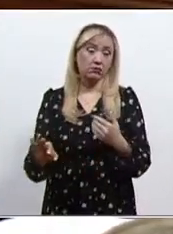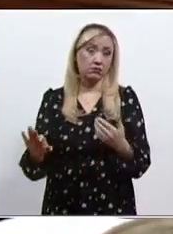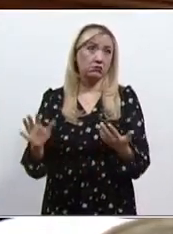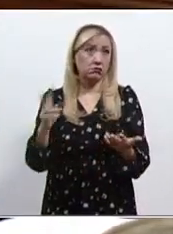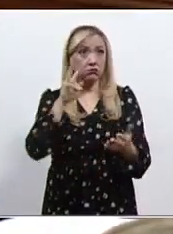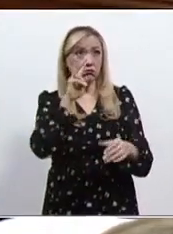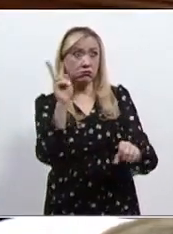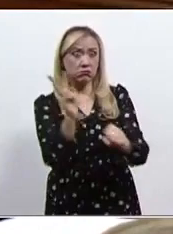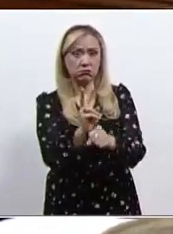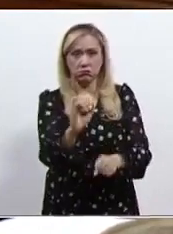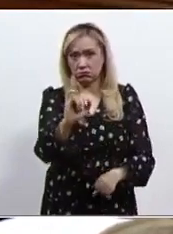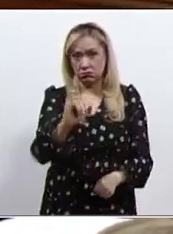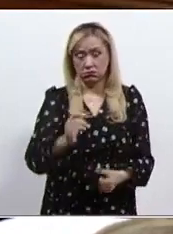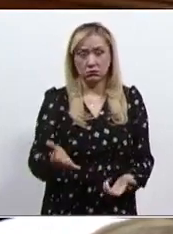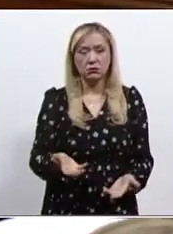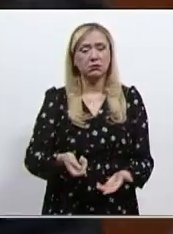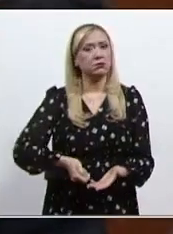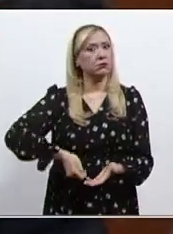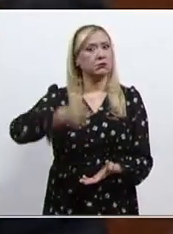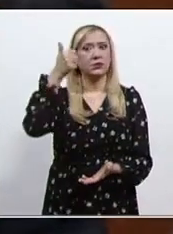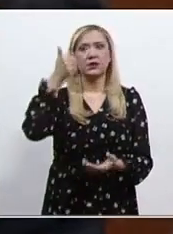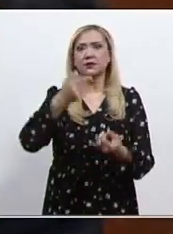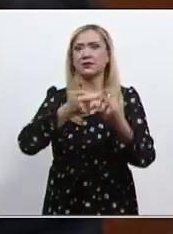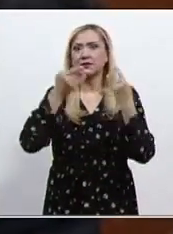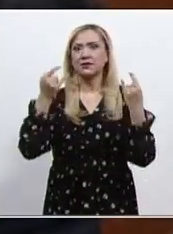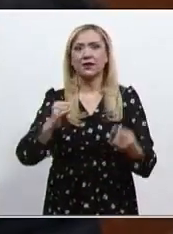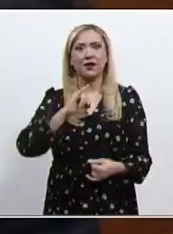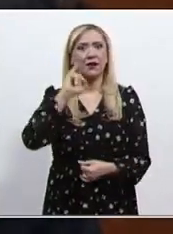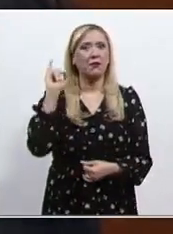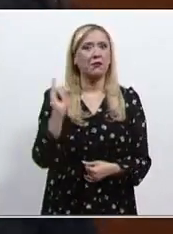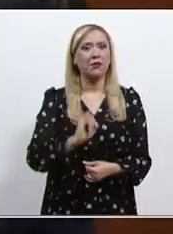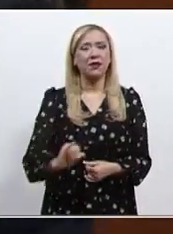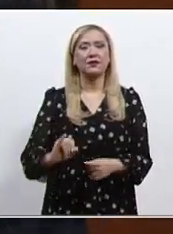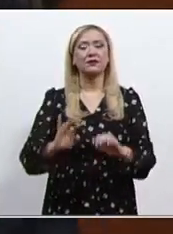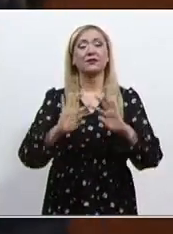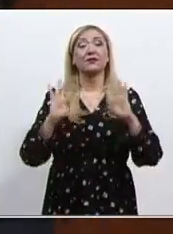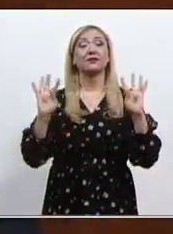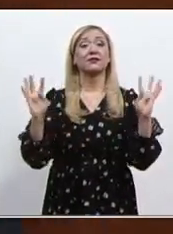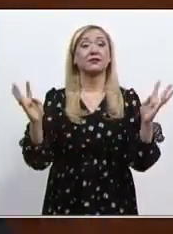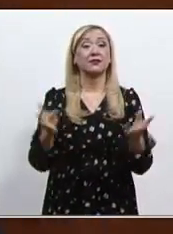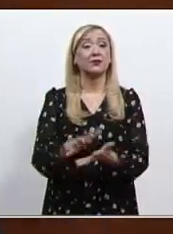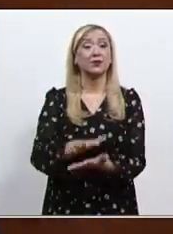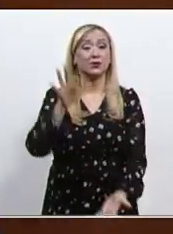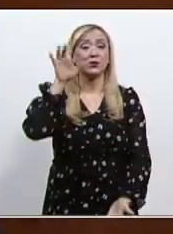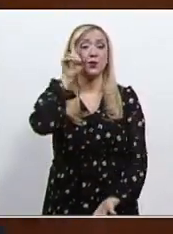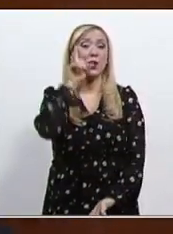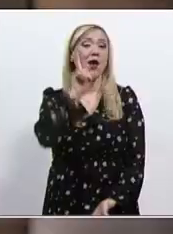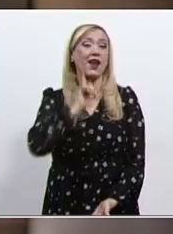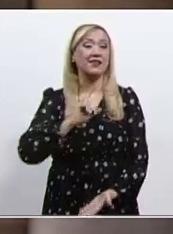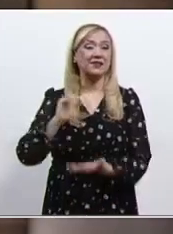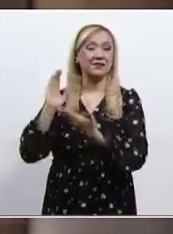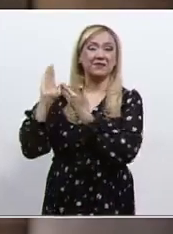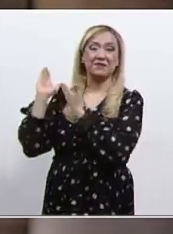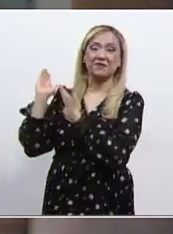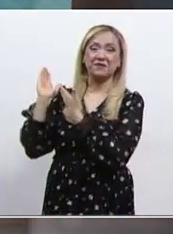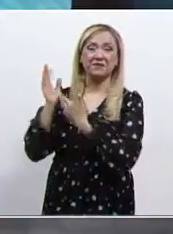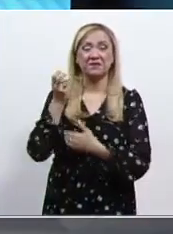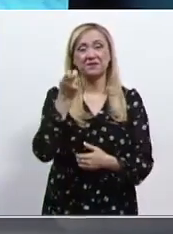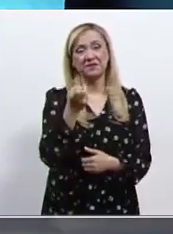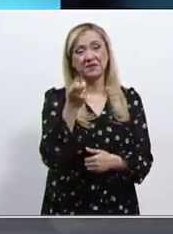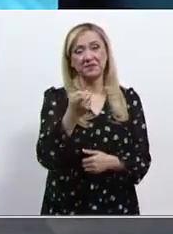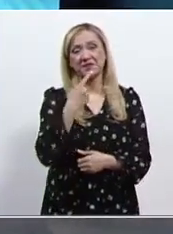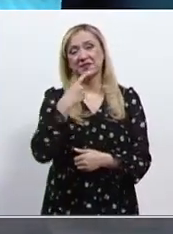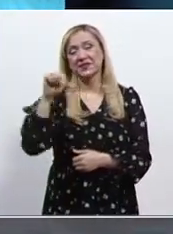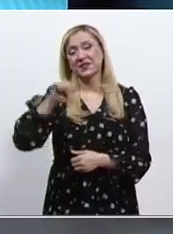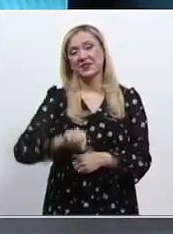la primera vez en la historia del Consejo de la judicatura Federal que su pleno es integrado mayoritariamente por mujeres eso fue lo que